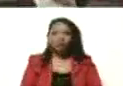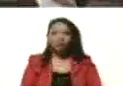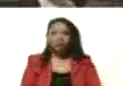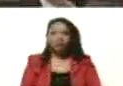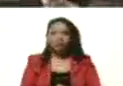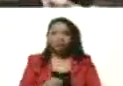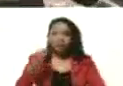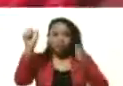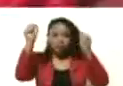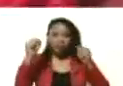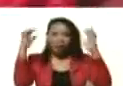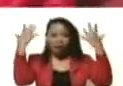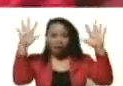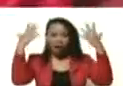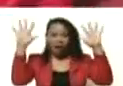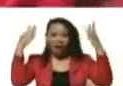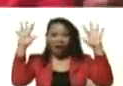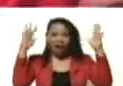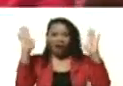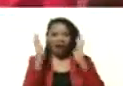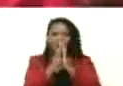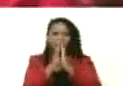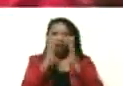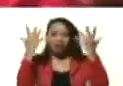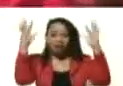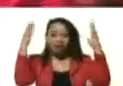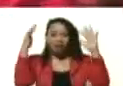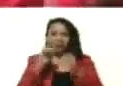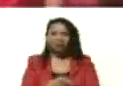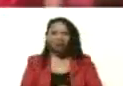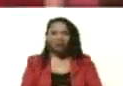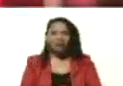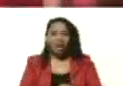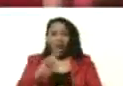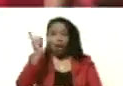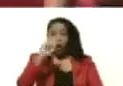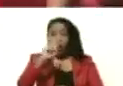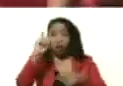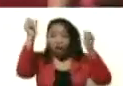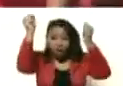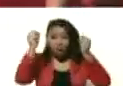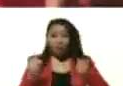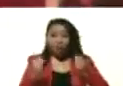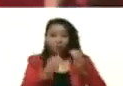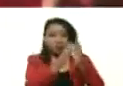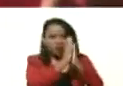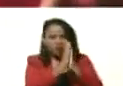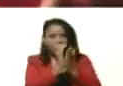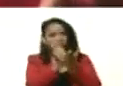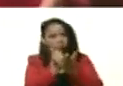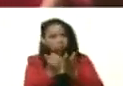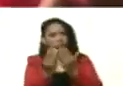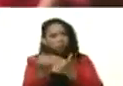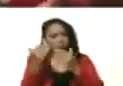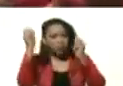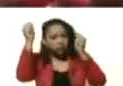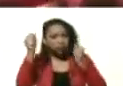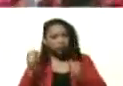Bájenla ya, vamos a aplaudir a los que bajaron la pancarta y los que no la han bajado por allá, compañero, por favor. Mire,